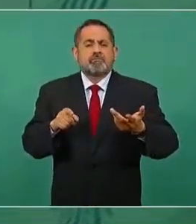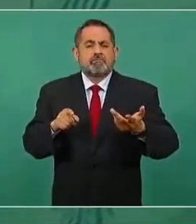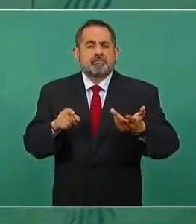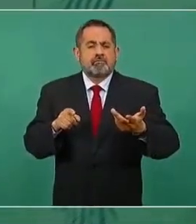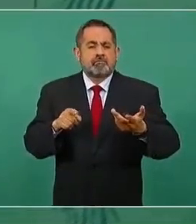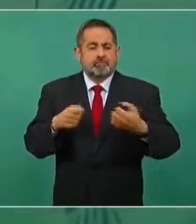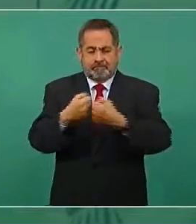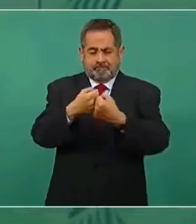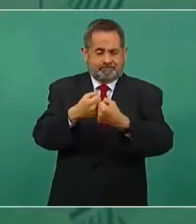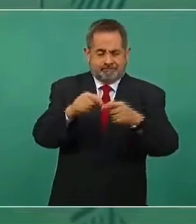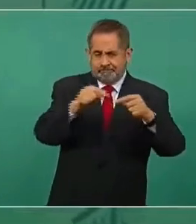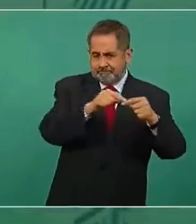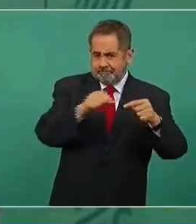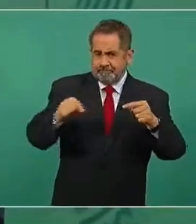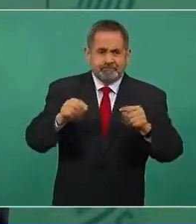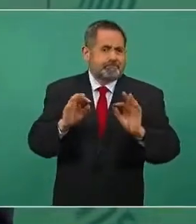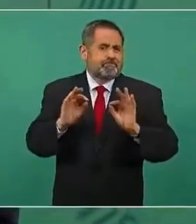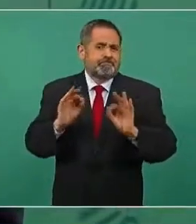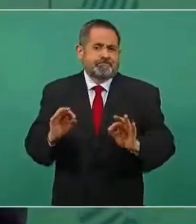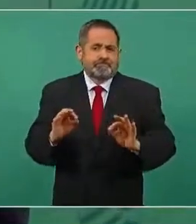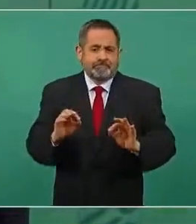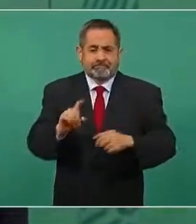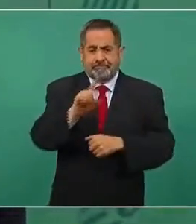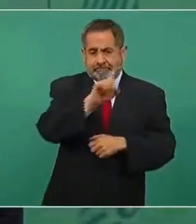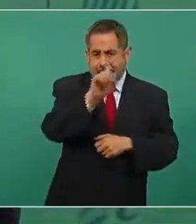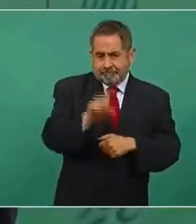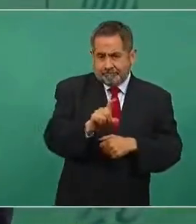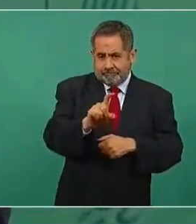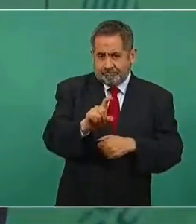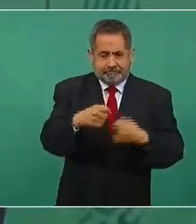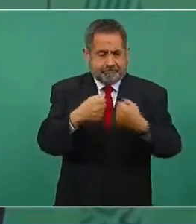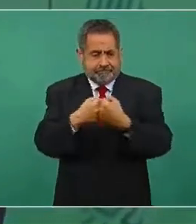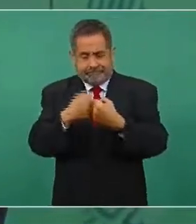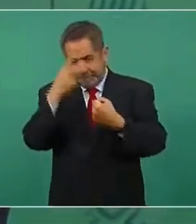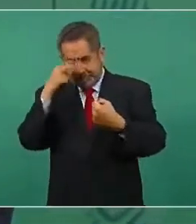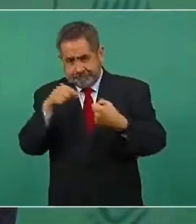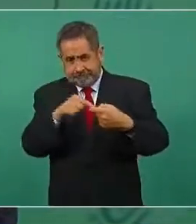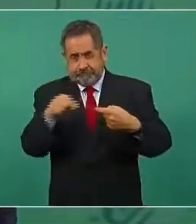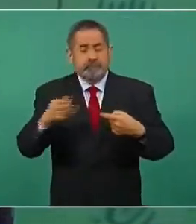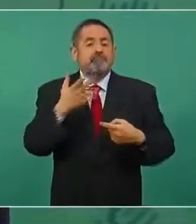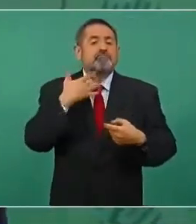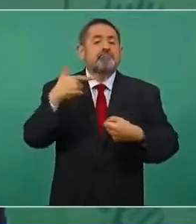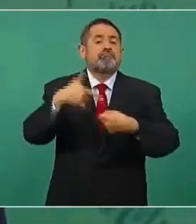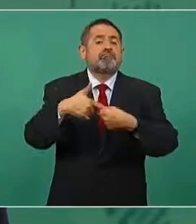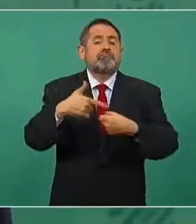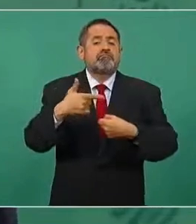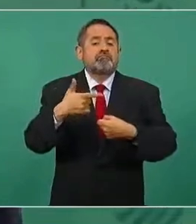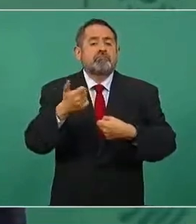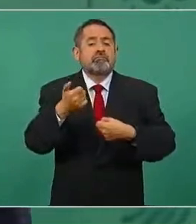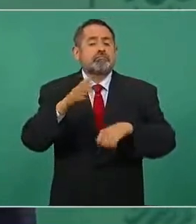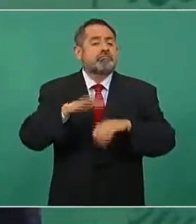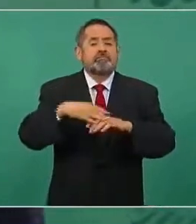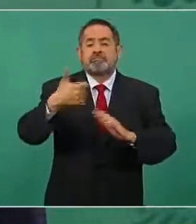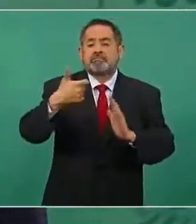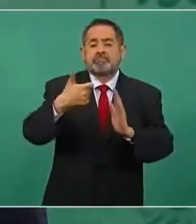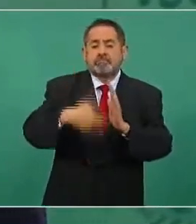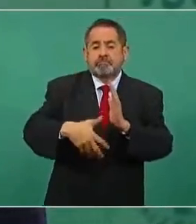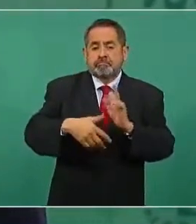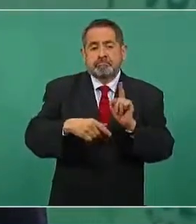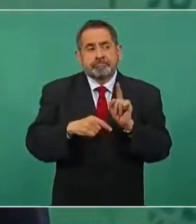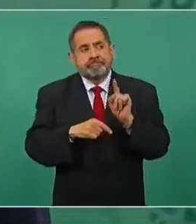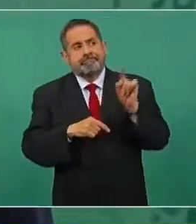la frontera de Texas con México, la gasolina es más barata de aquel